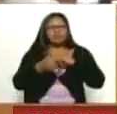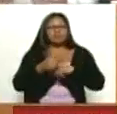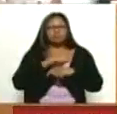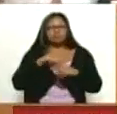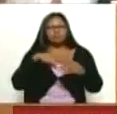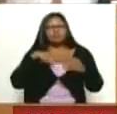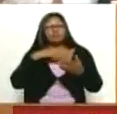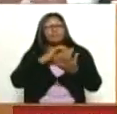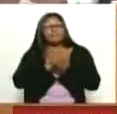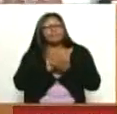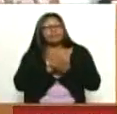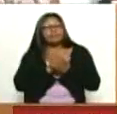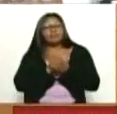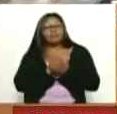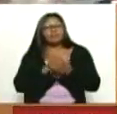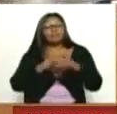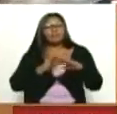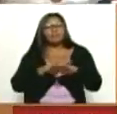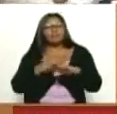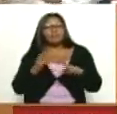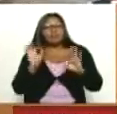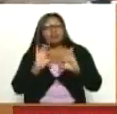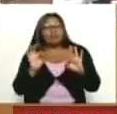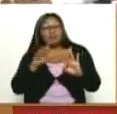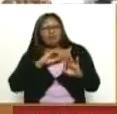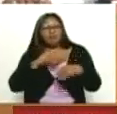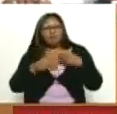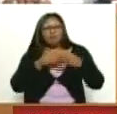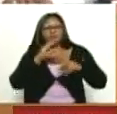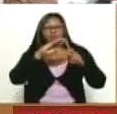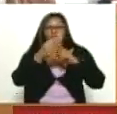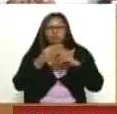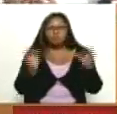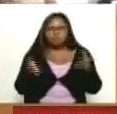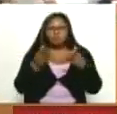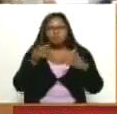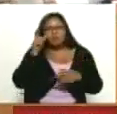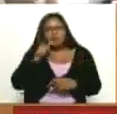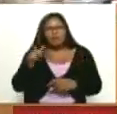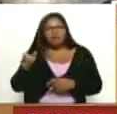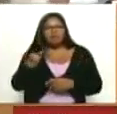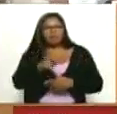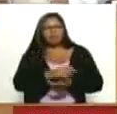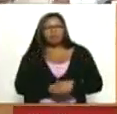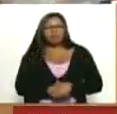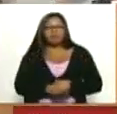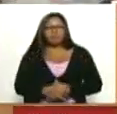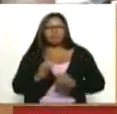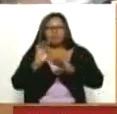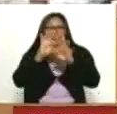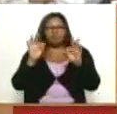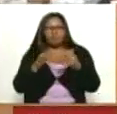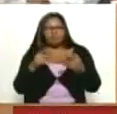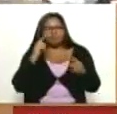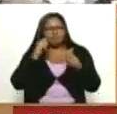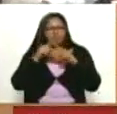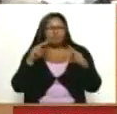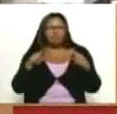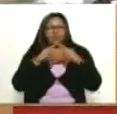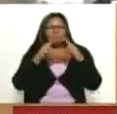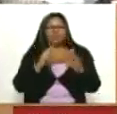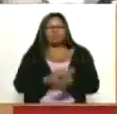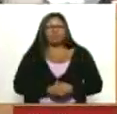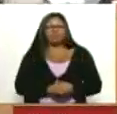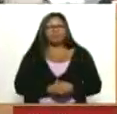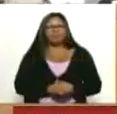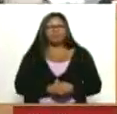amistosos, porque nada como la cultura para hermanar a los pueblos. De esta manera tenemos un punto de encuentro, que no se lo